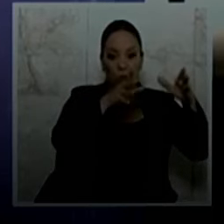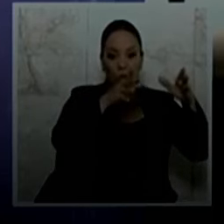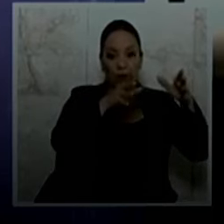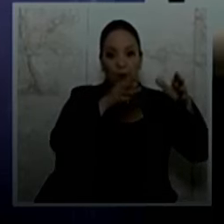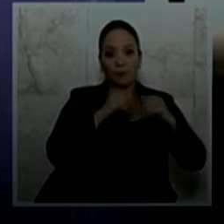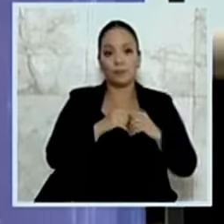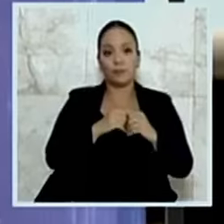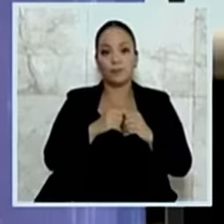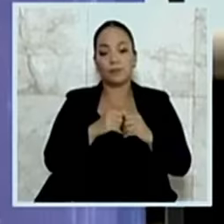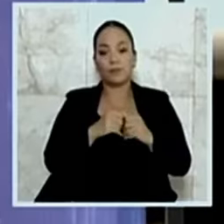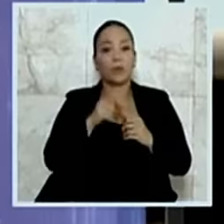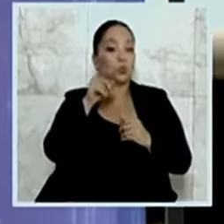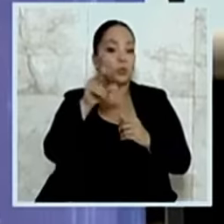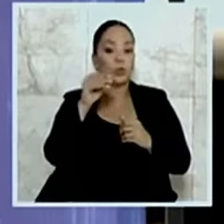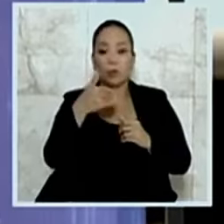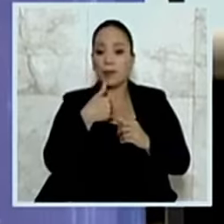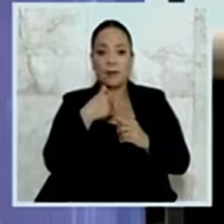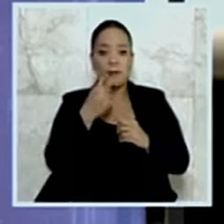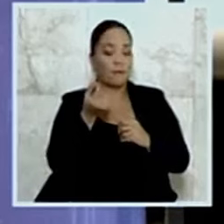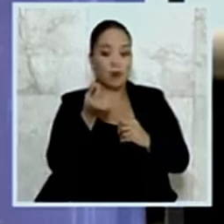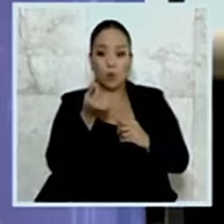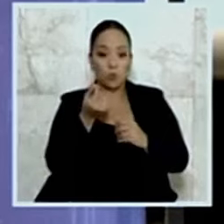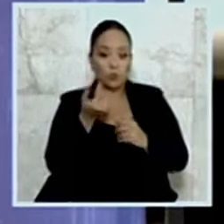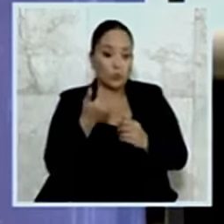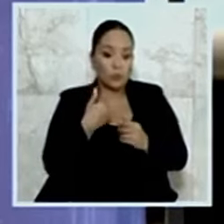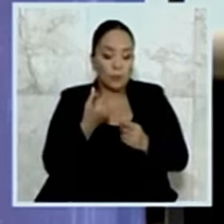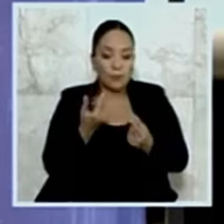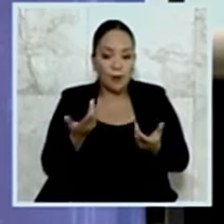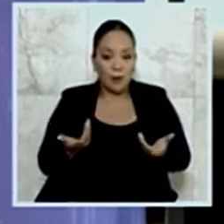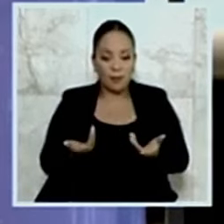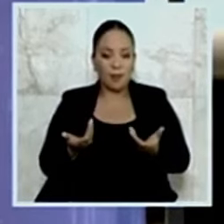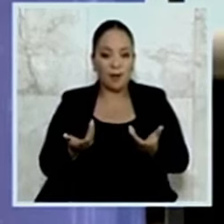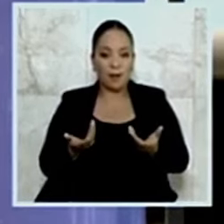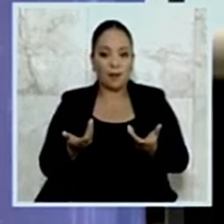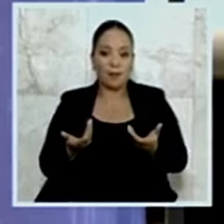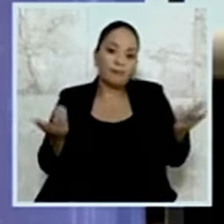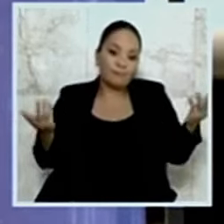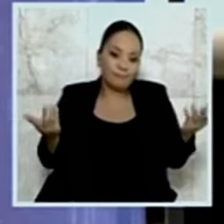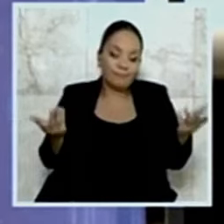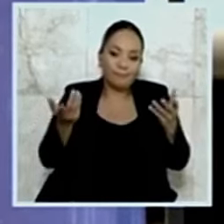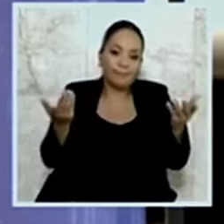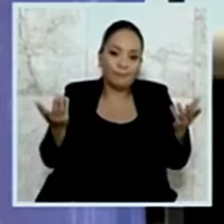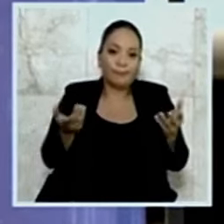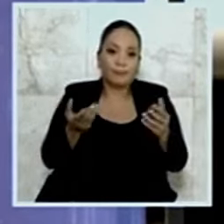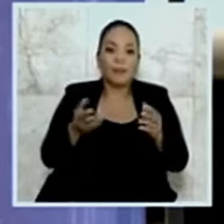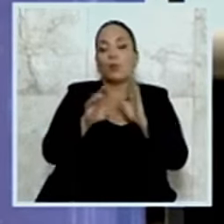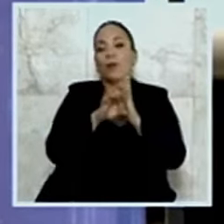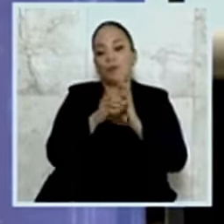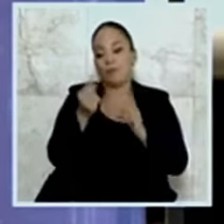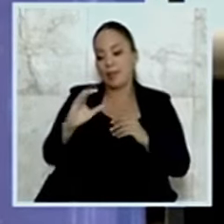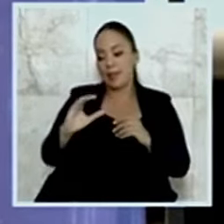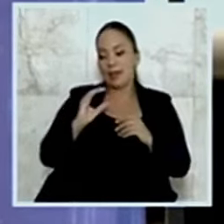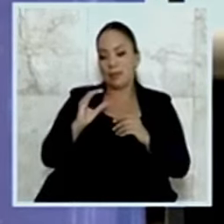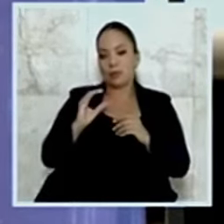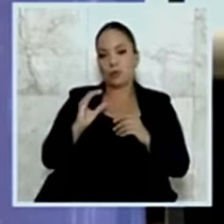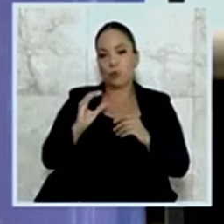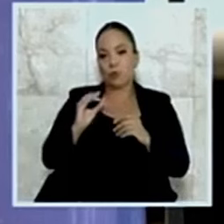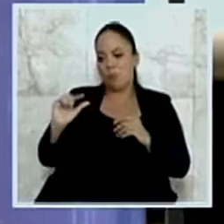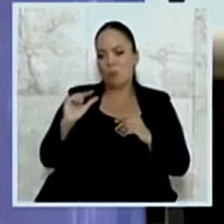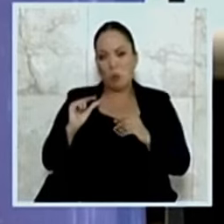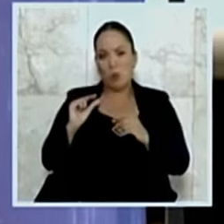definición de pobreza es precisamente poner una línea de gasto mensual por persona, que si usted